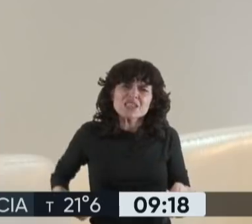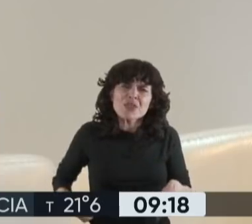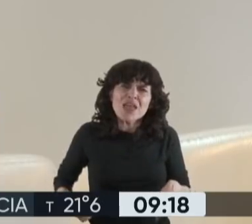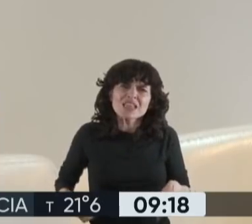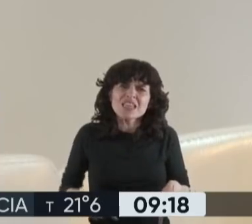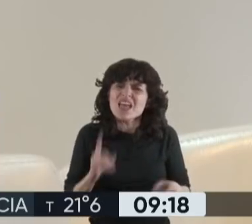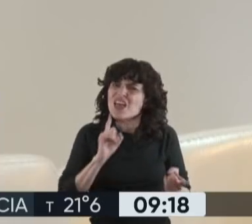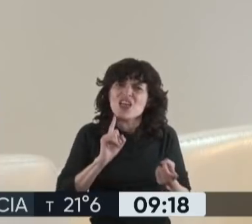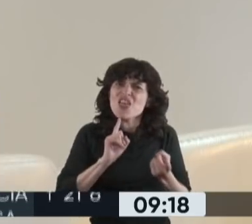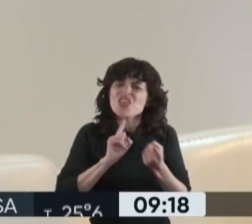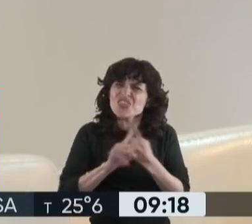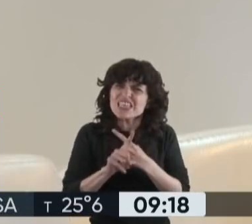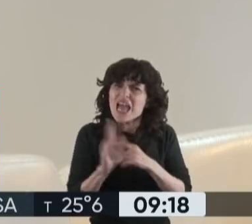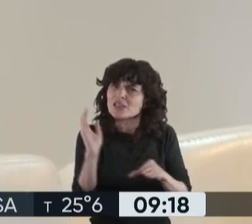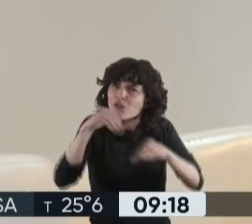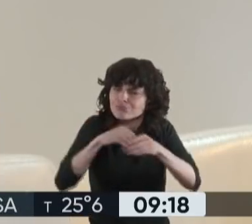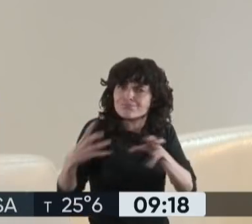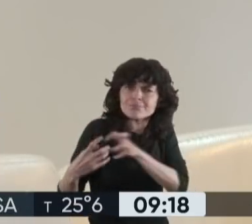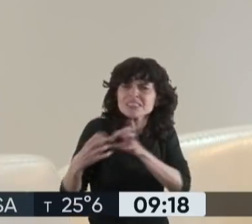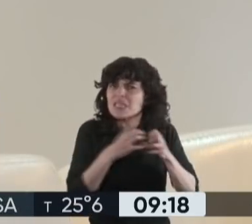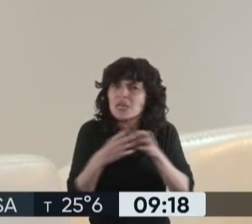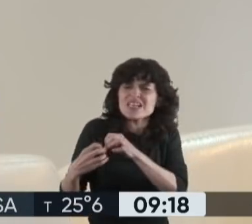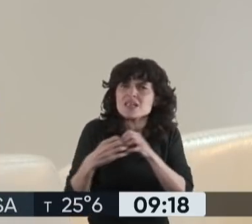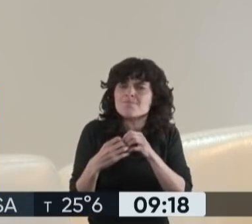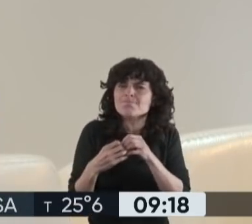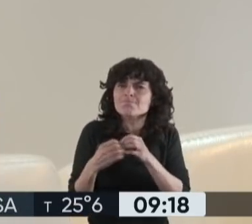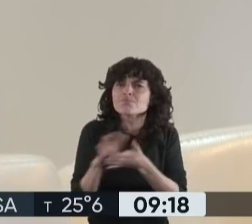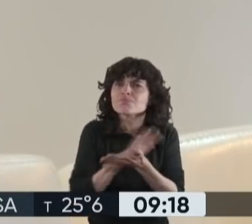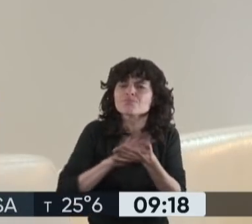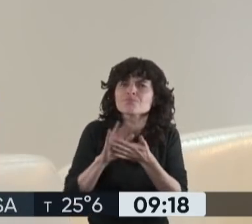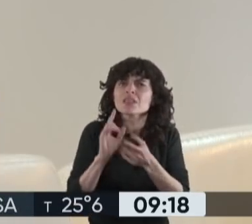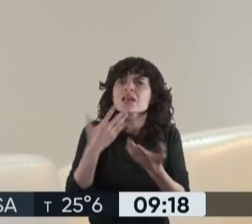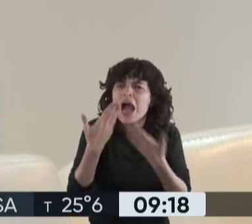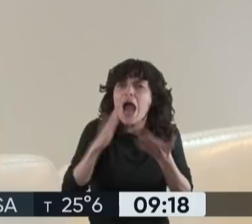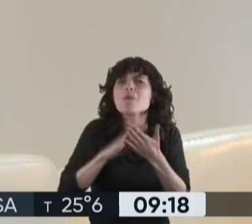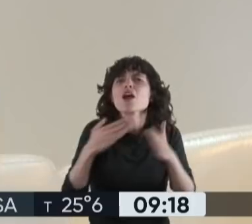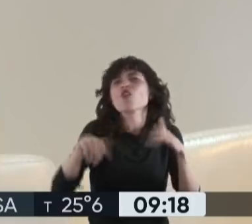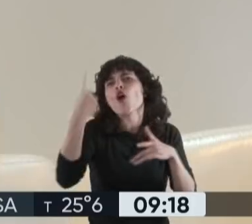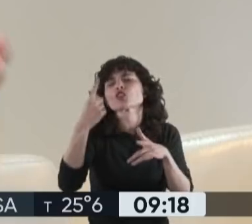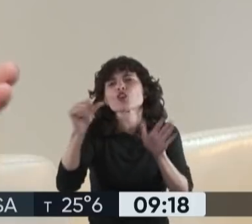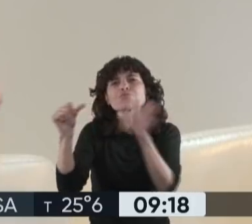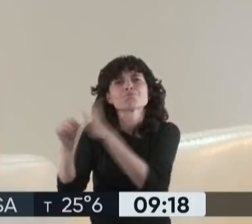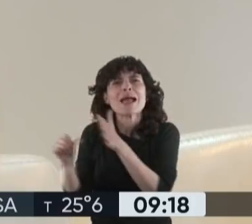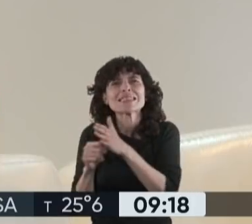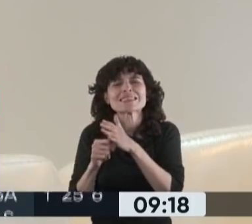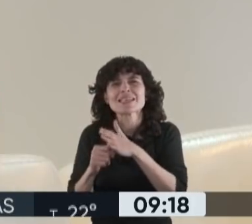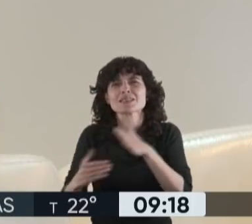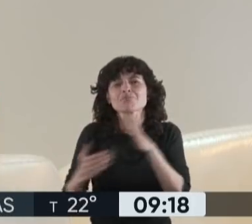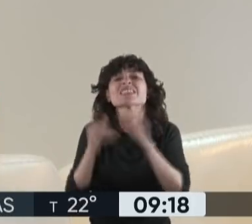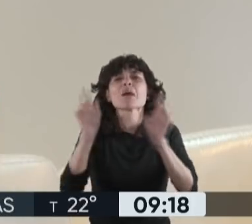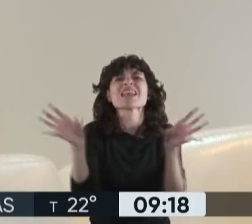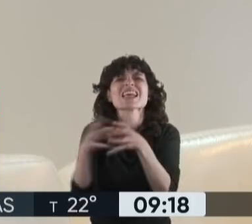involucró personalmente en las negociaciones, hablando con líderes de la oposición. Trascendió que